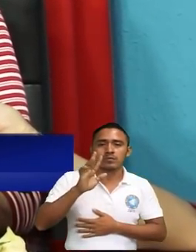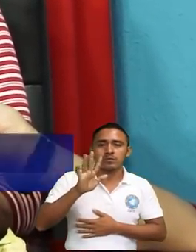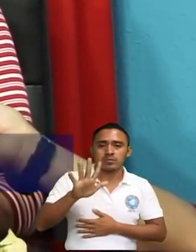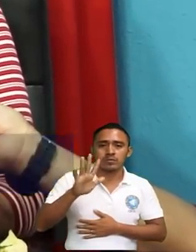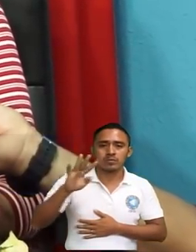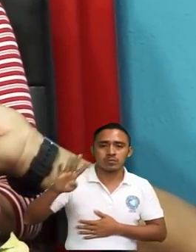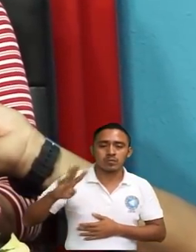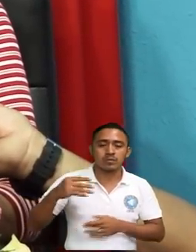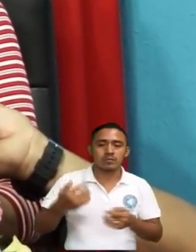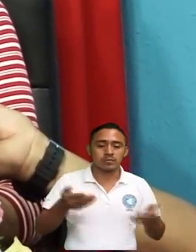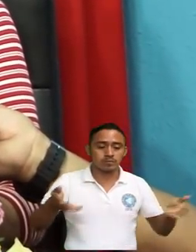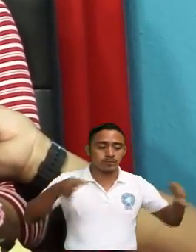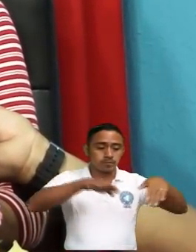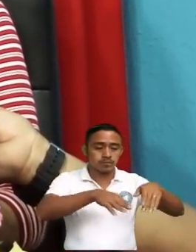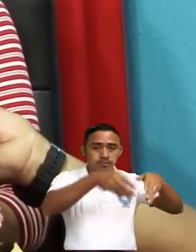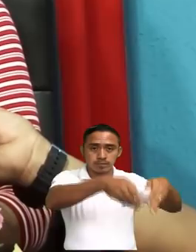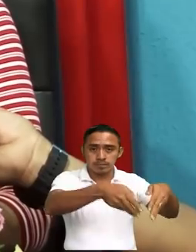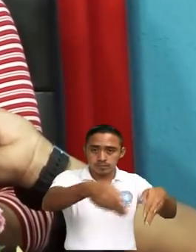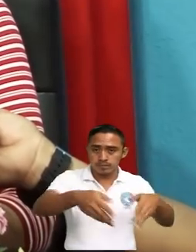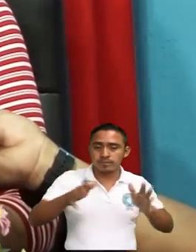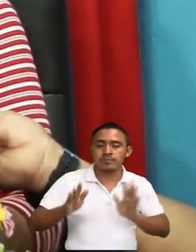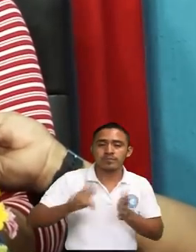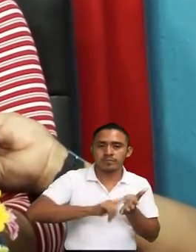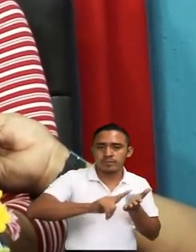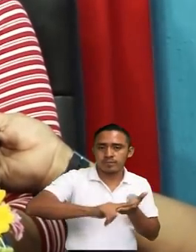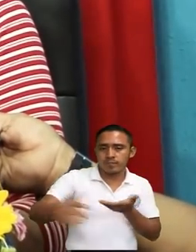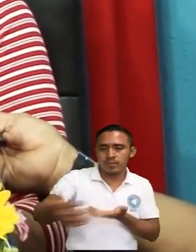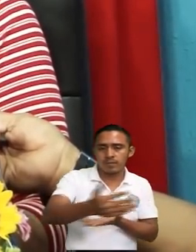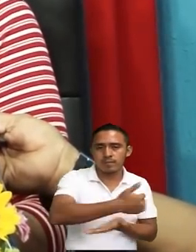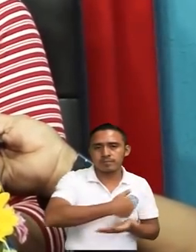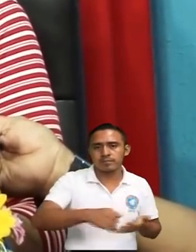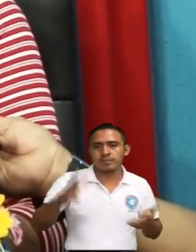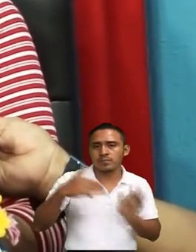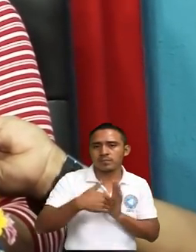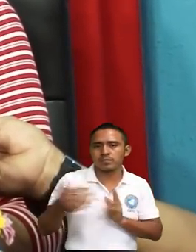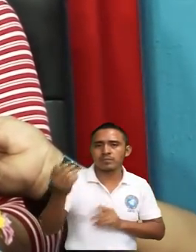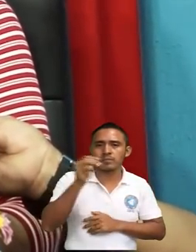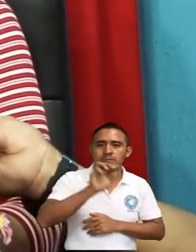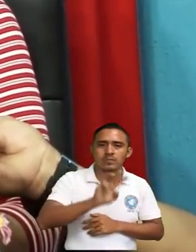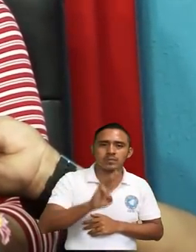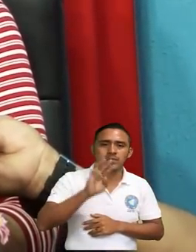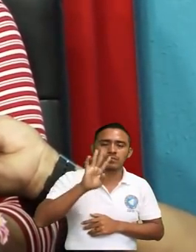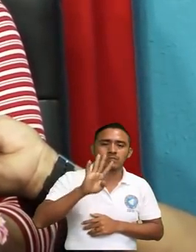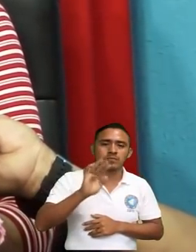254 cementerios que fueron limpiados también. Se recolectaron aquí